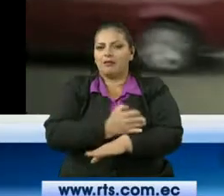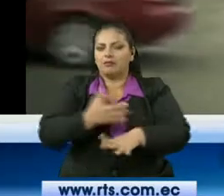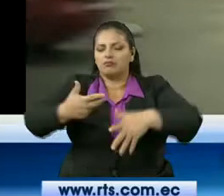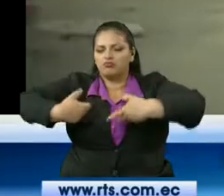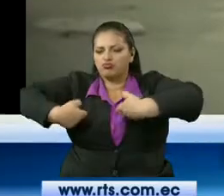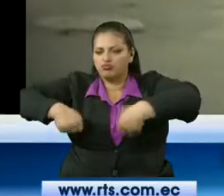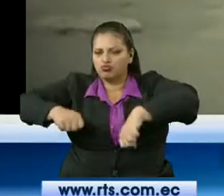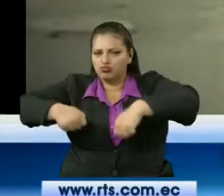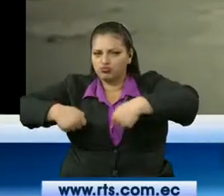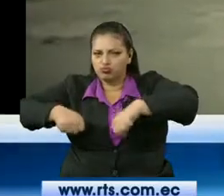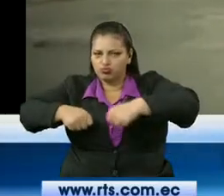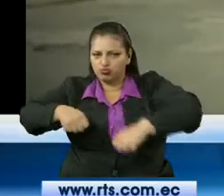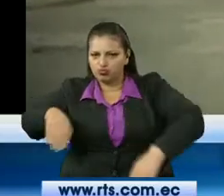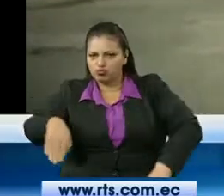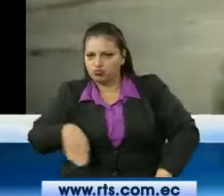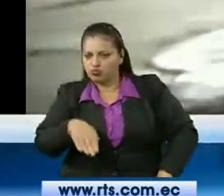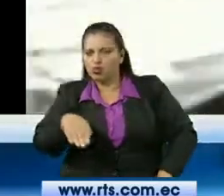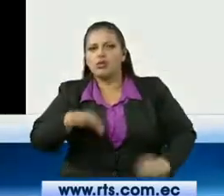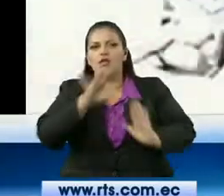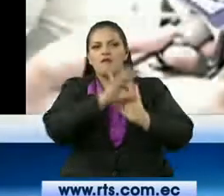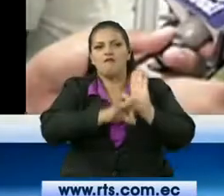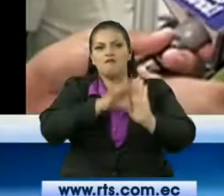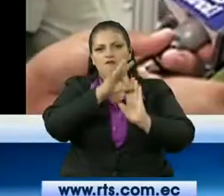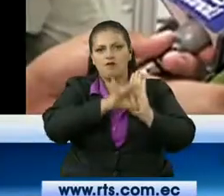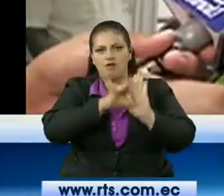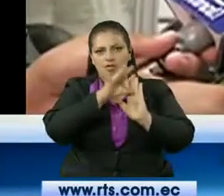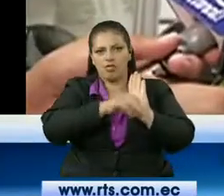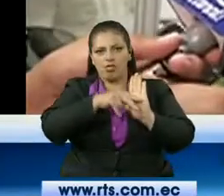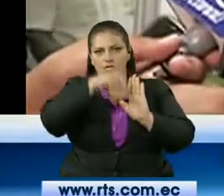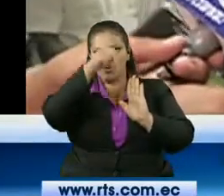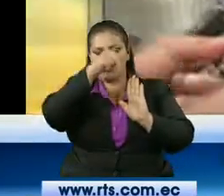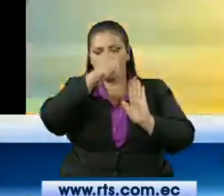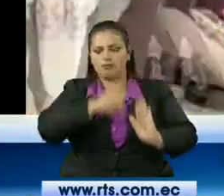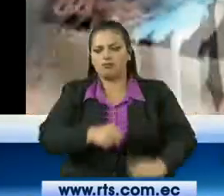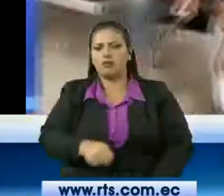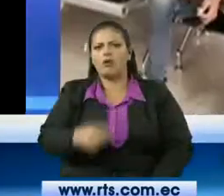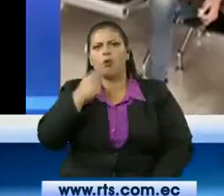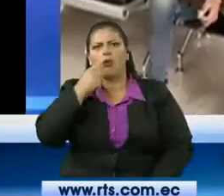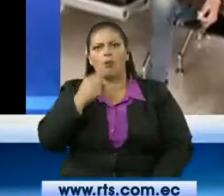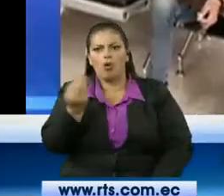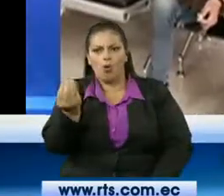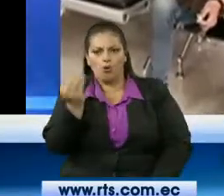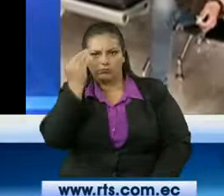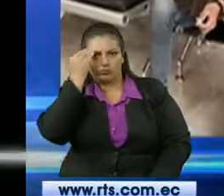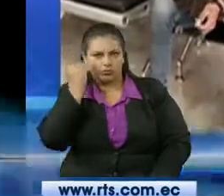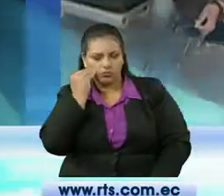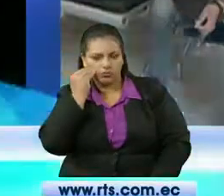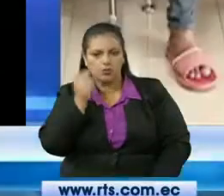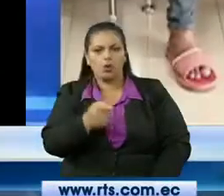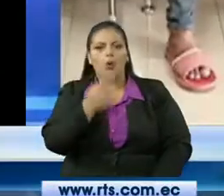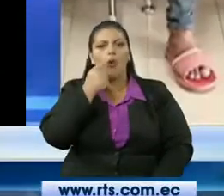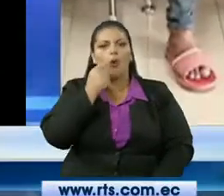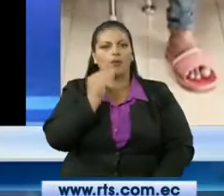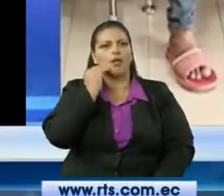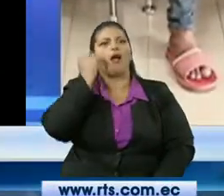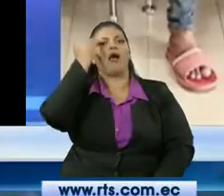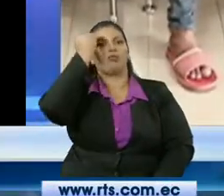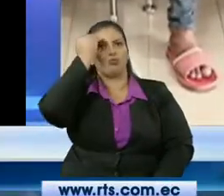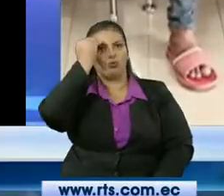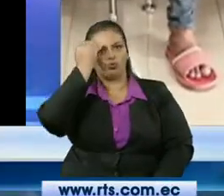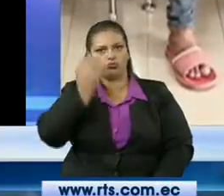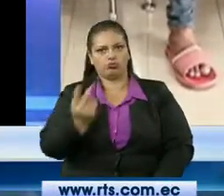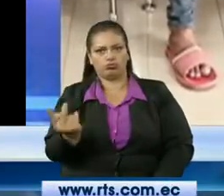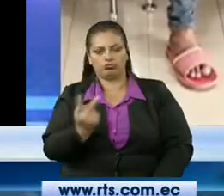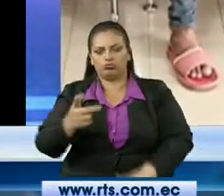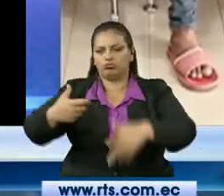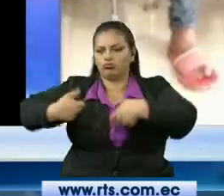registrado en la Ciudadela, Florida Norte. Un menor de edad y un adulto han procedido a asaltar a una señora,